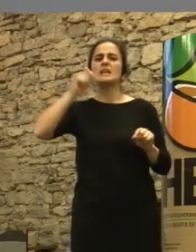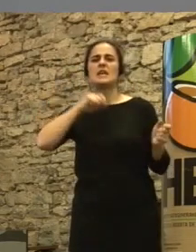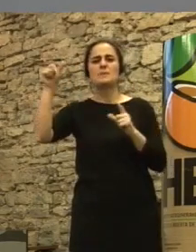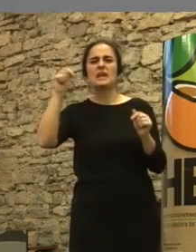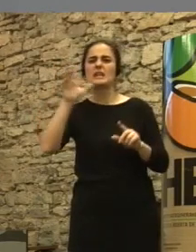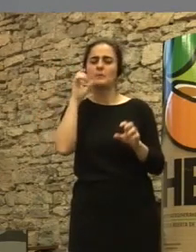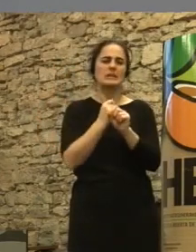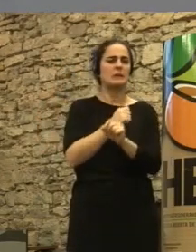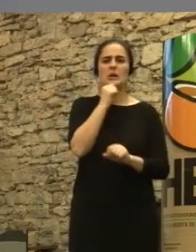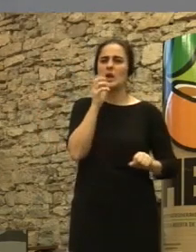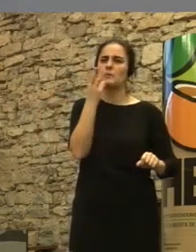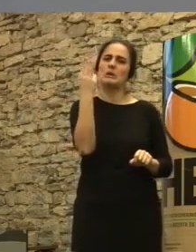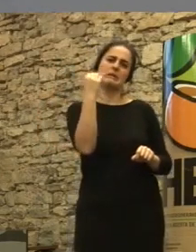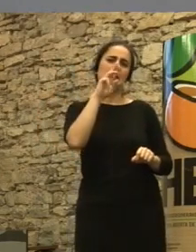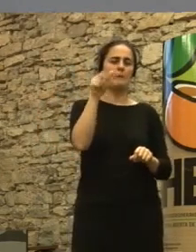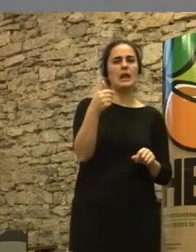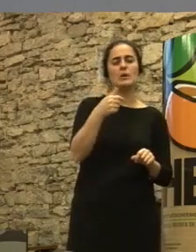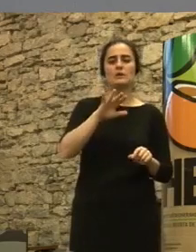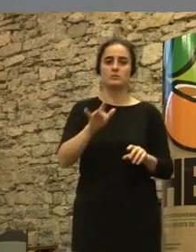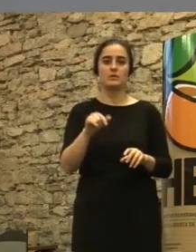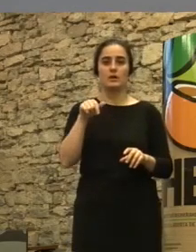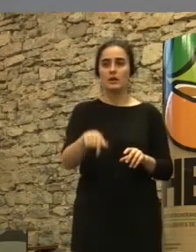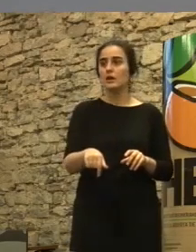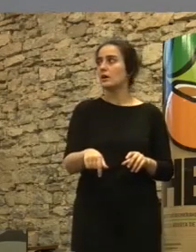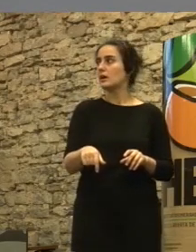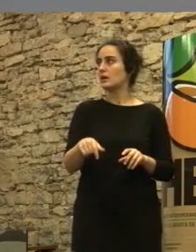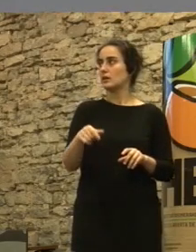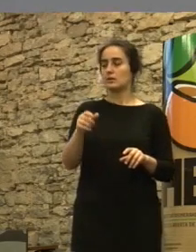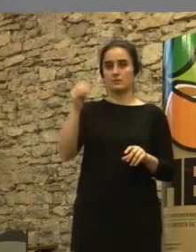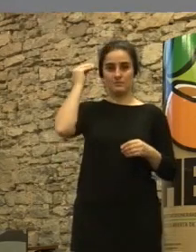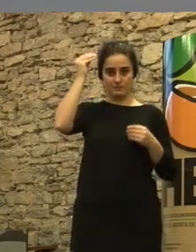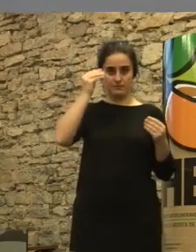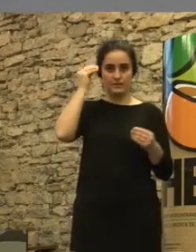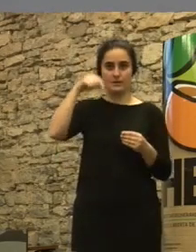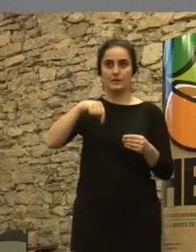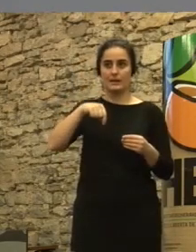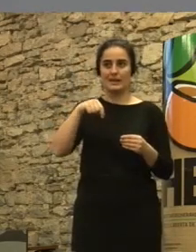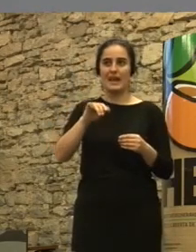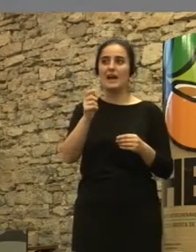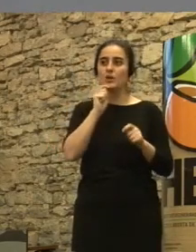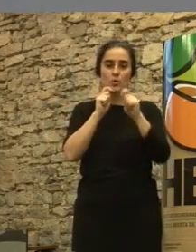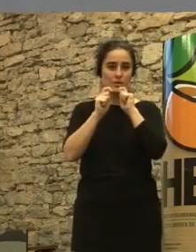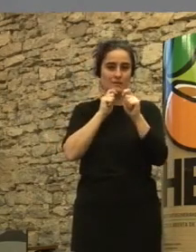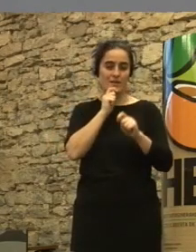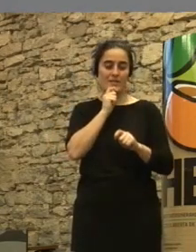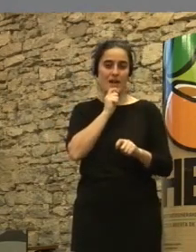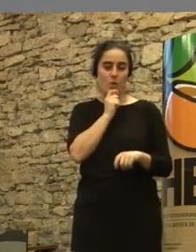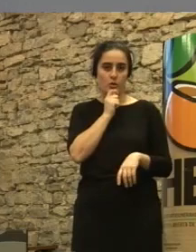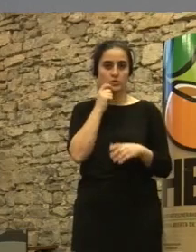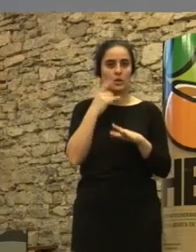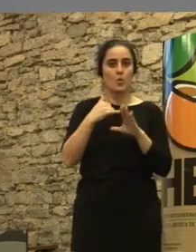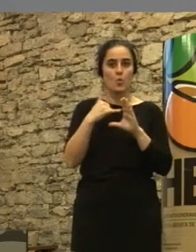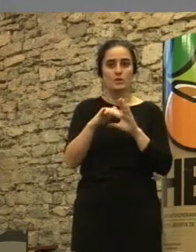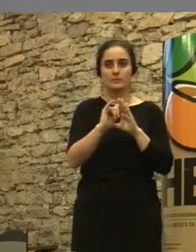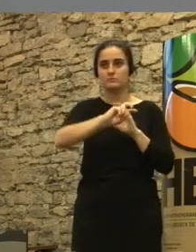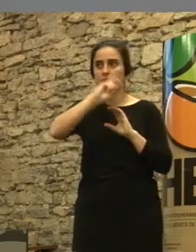trabajar porque recibe 3.000 euros, no sé qué. Aquí con la renta esta que tenéis, o sea, no os podéis imaginar el movidón que hay de eso a nivel de audios de WhatsApp. O sea, de audios que recibes con gente